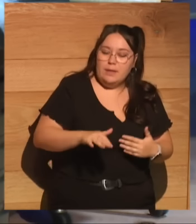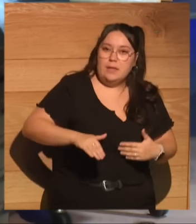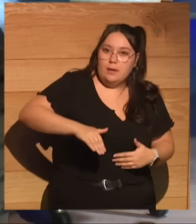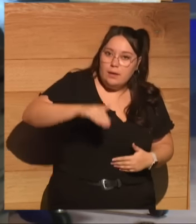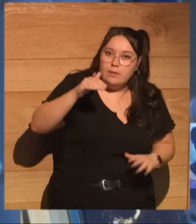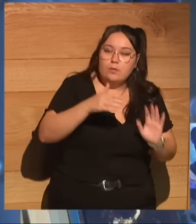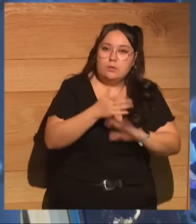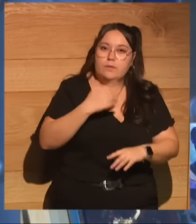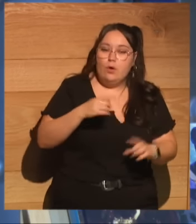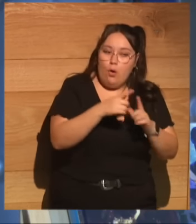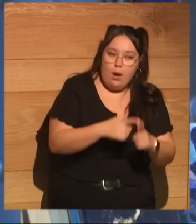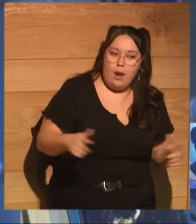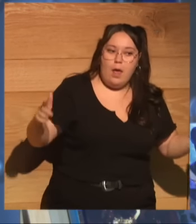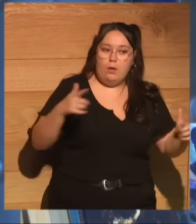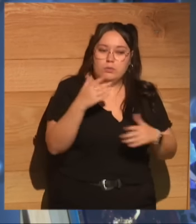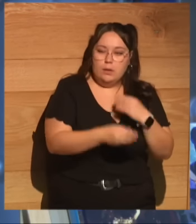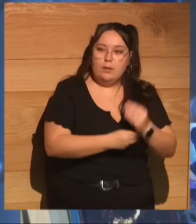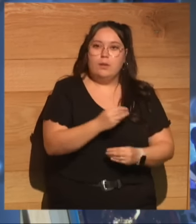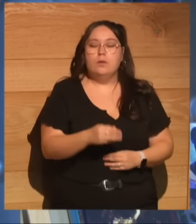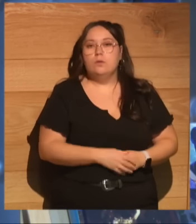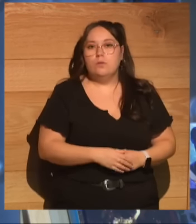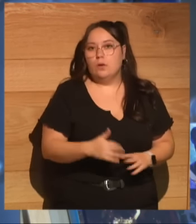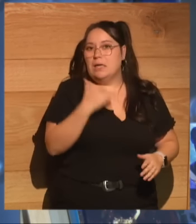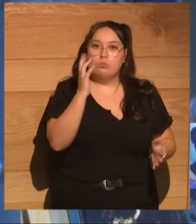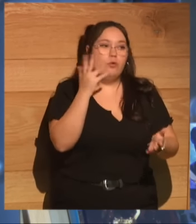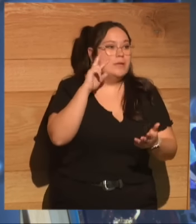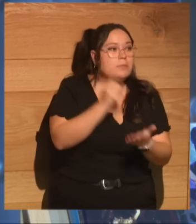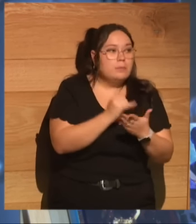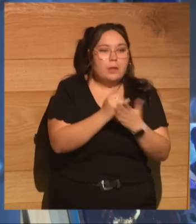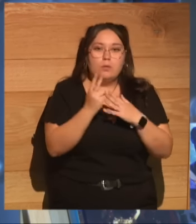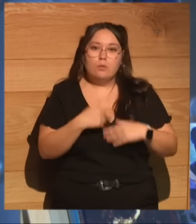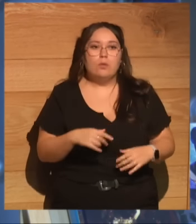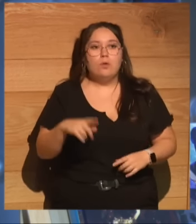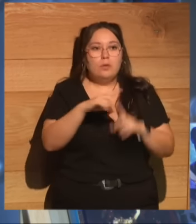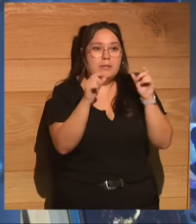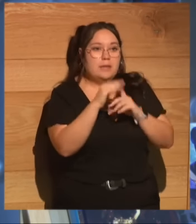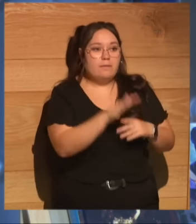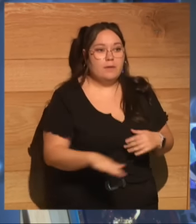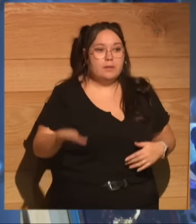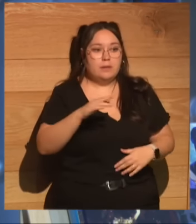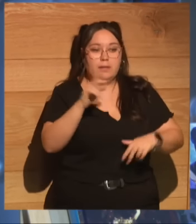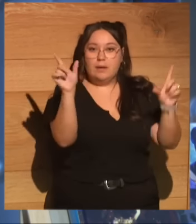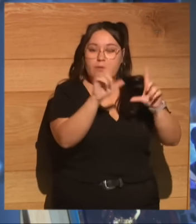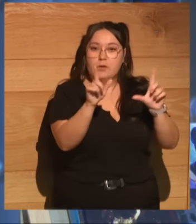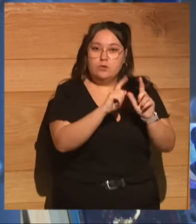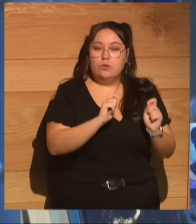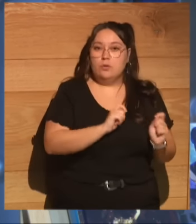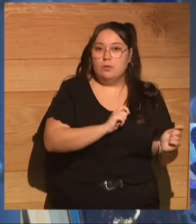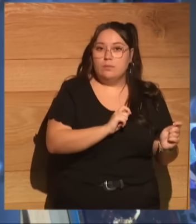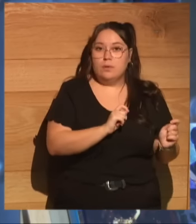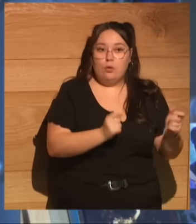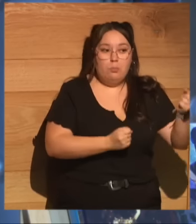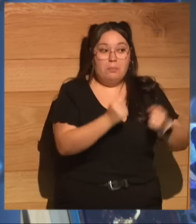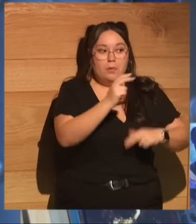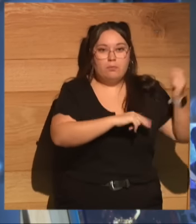que está haciendo su primer largo, en gran medida sobrevenido, a modo casi de experimento, con una pequeña estrella infantil de la televisión a la que le construyen un